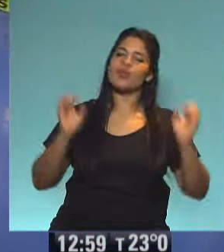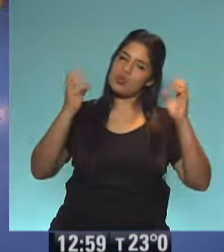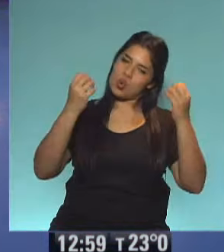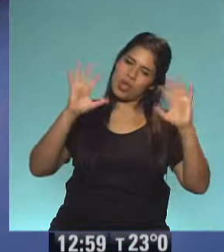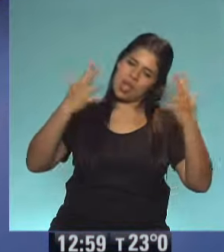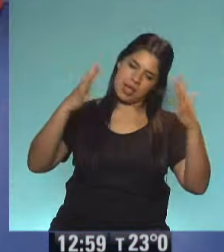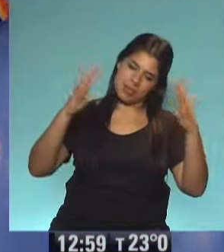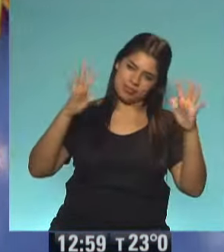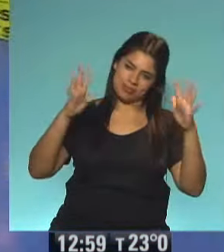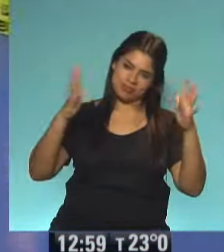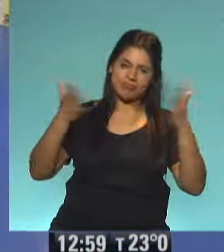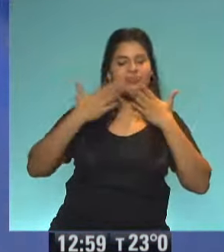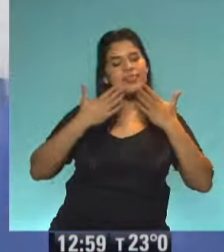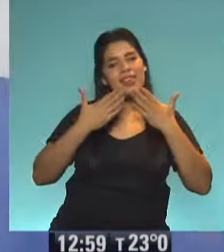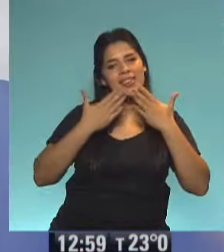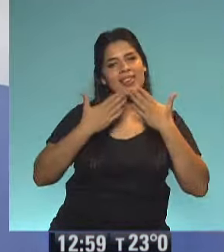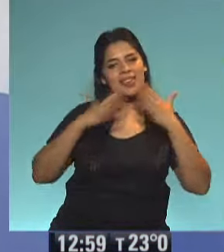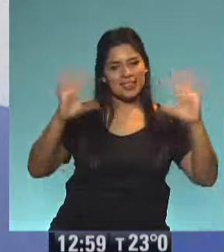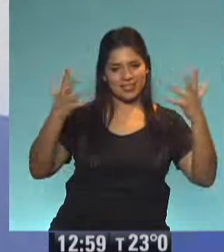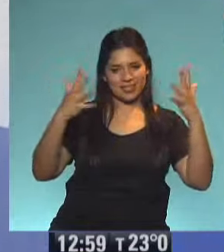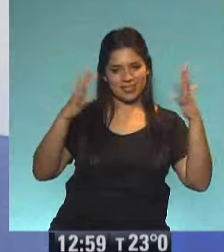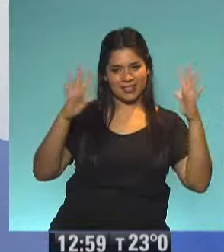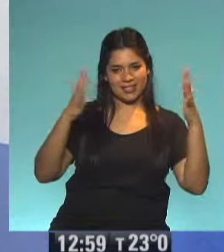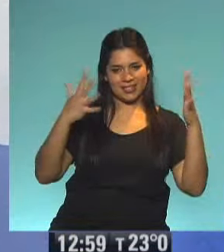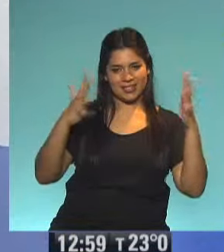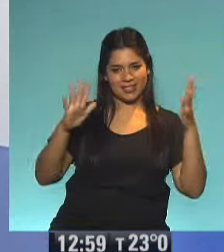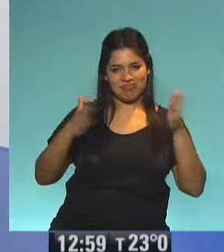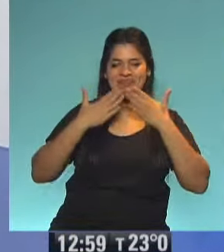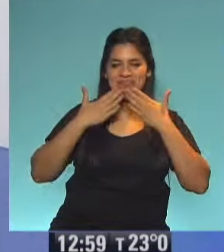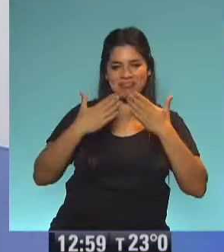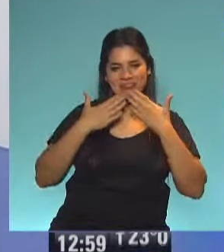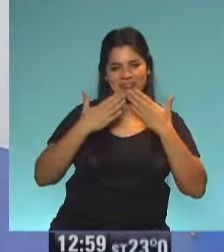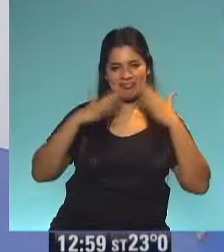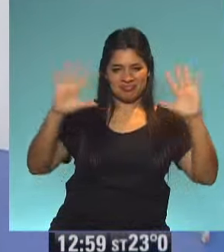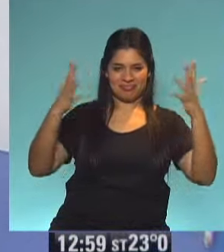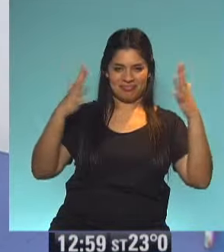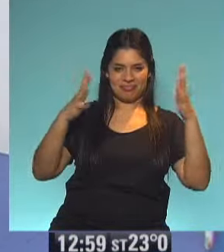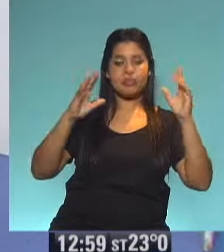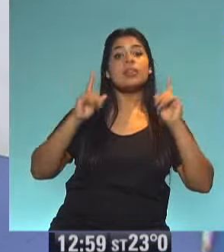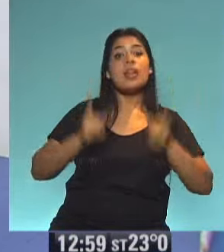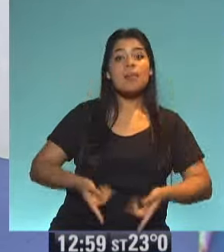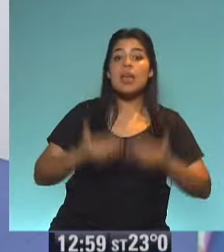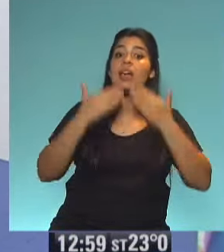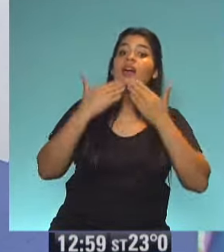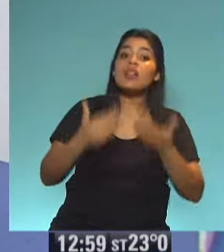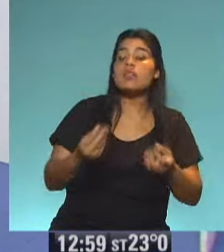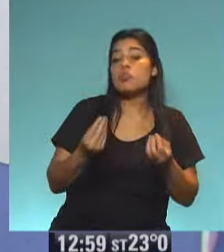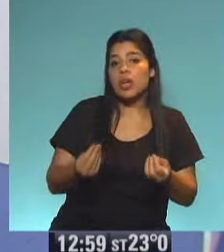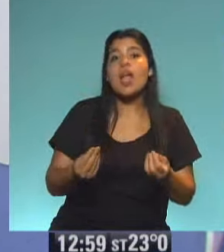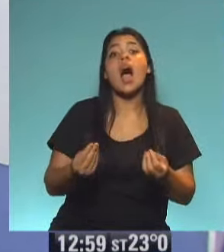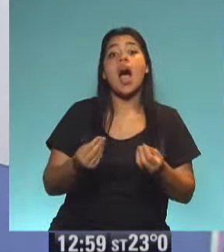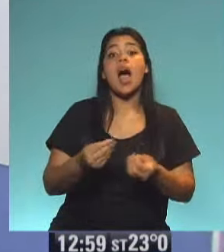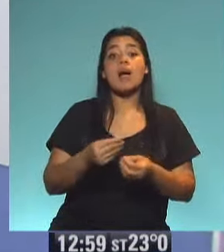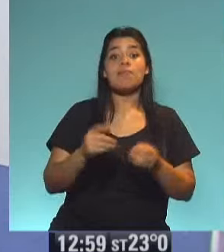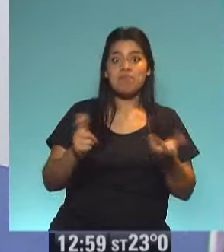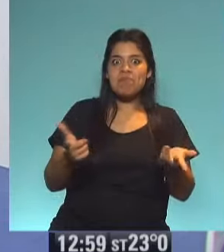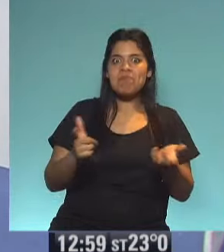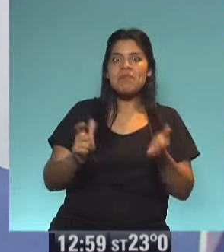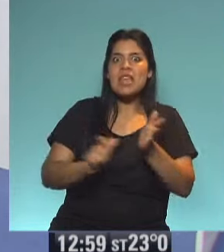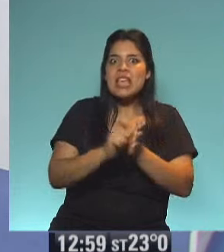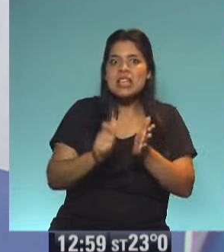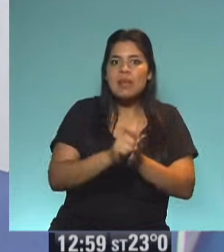Bueno, gracias, gracias. Gracias, muchísimas gracias, gracias, muchísimas gracias, gracias. Y muchísimas gracias también por haber respondido en Mundo Samba, sí, el